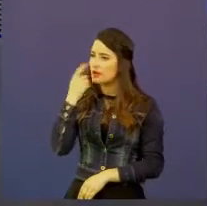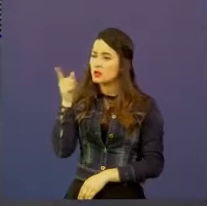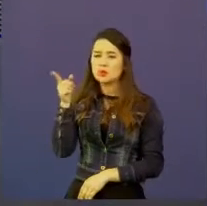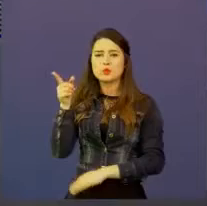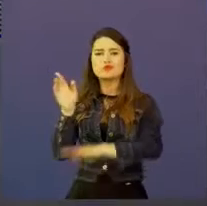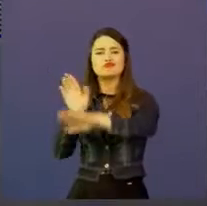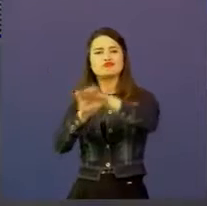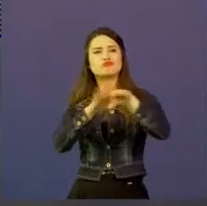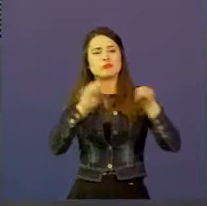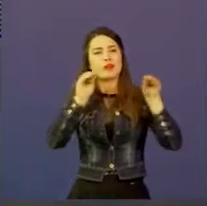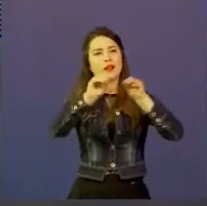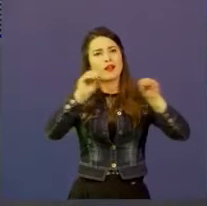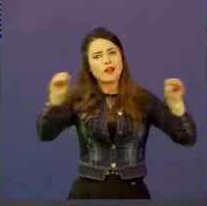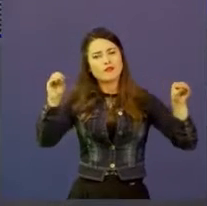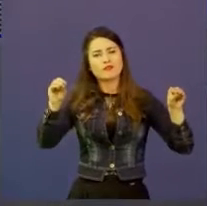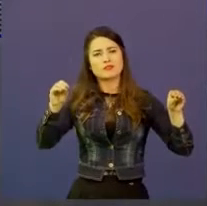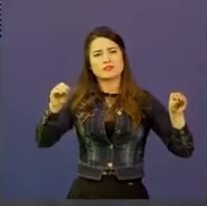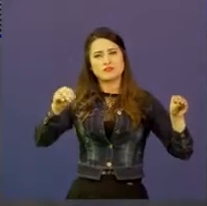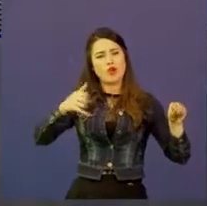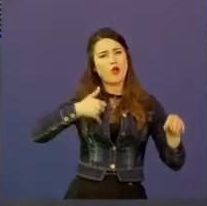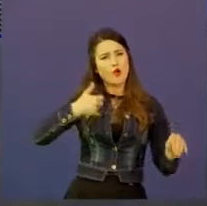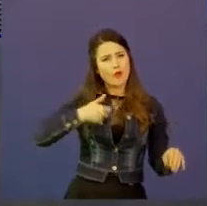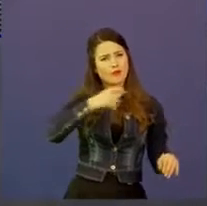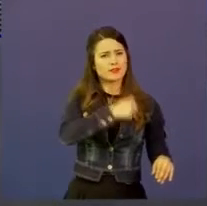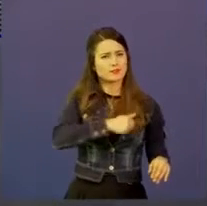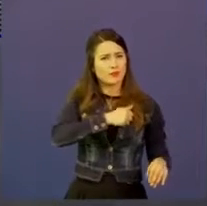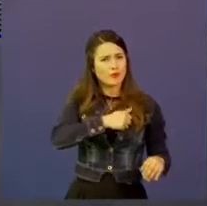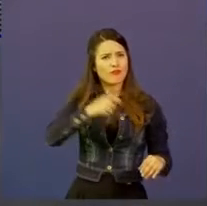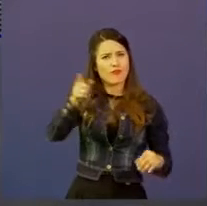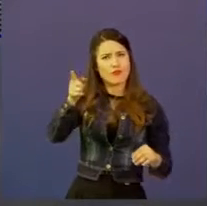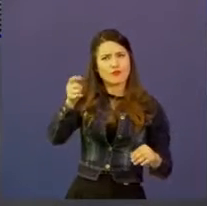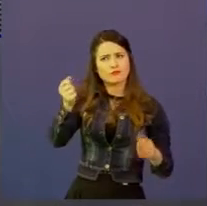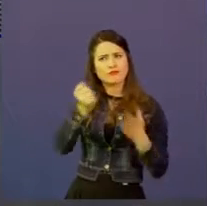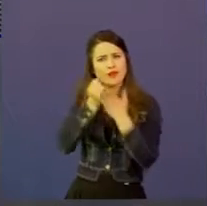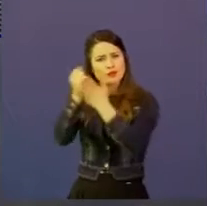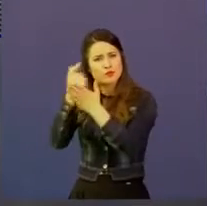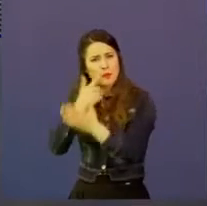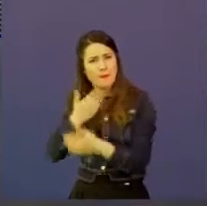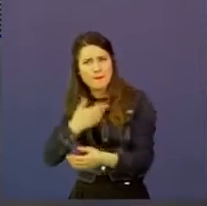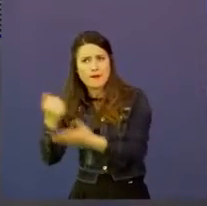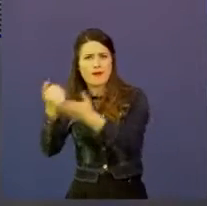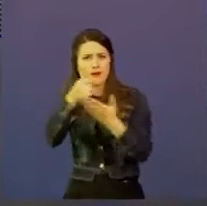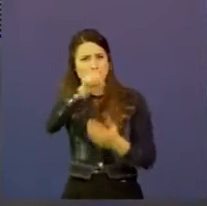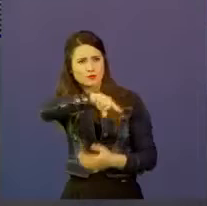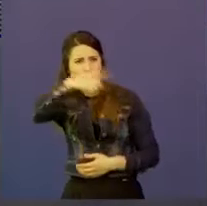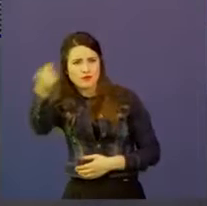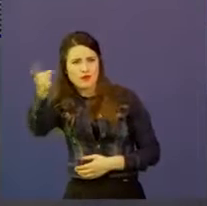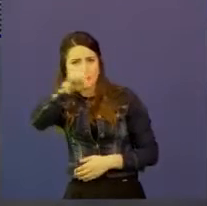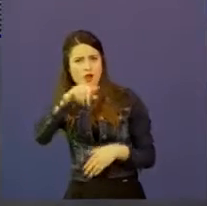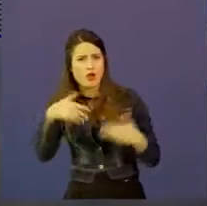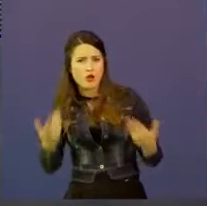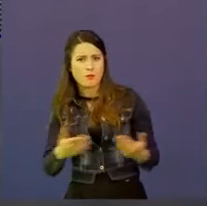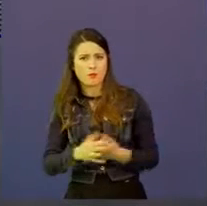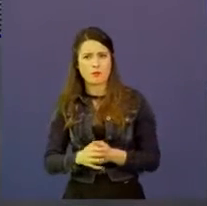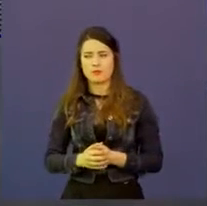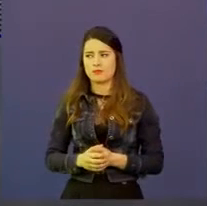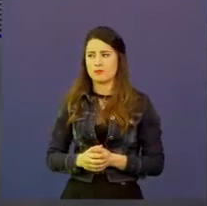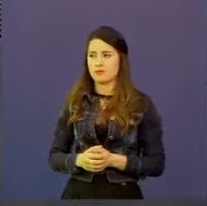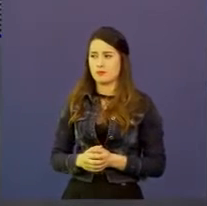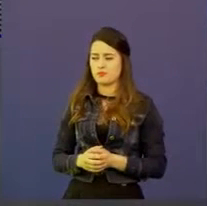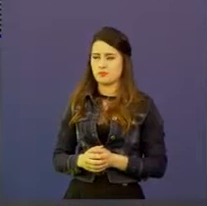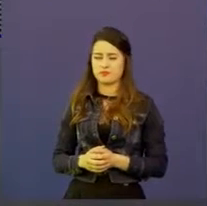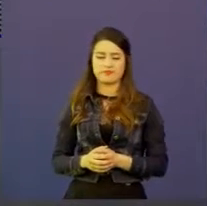relacionen más directamente con los padres y los involucren en los procesos educativos a través de las TIC? La tecnología tiene un montón de cosas